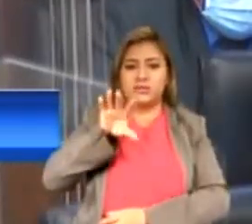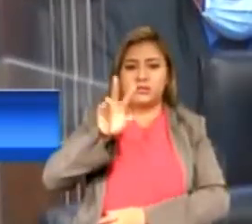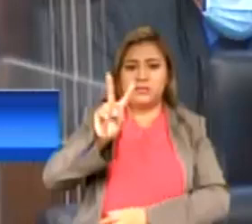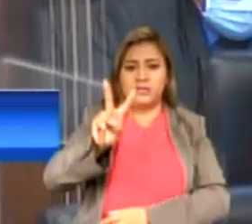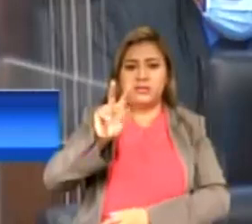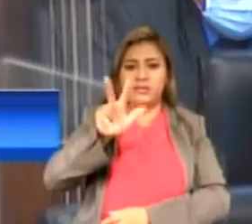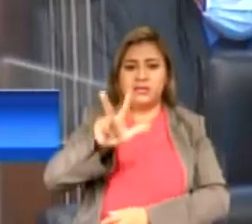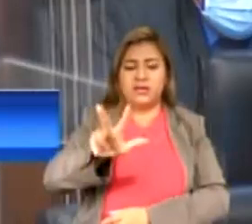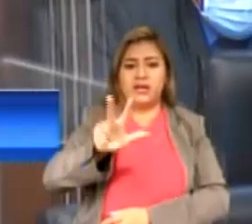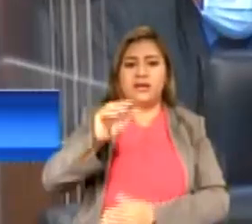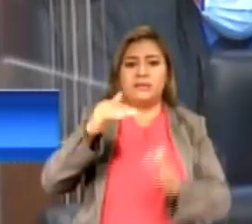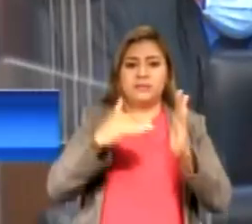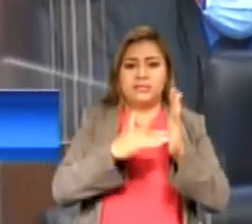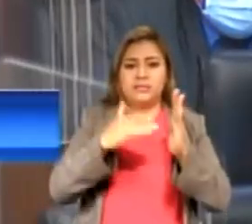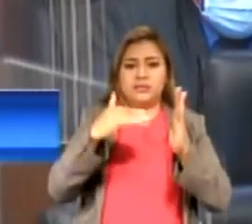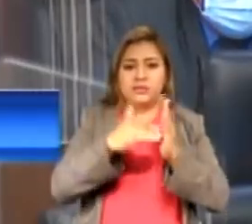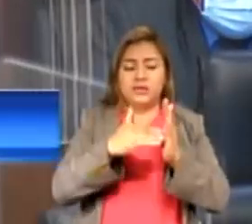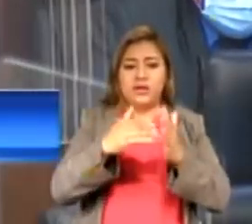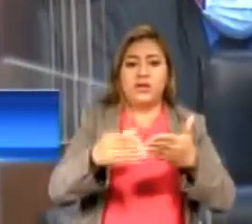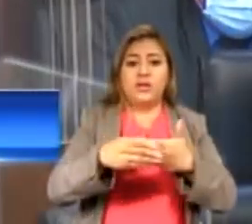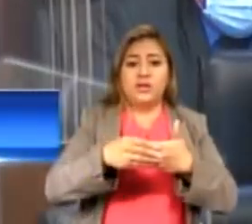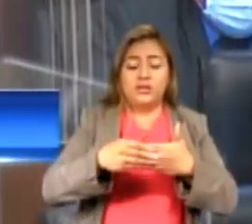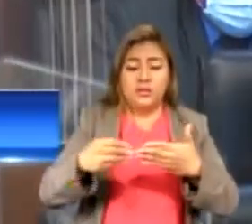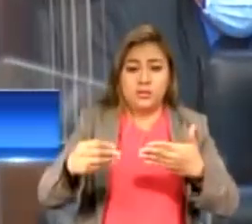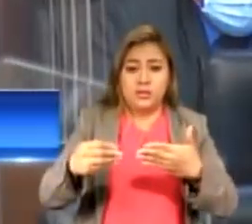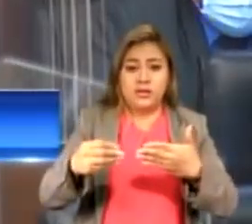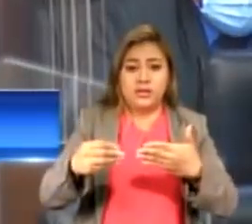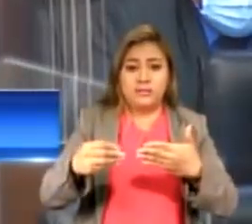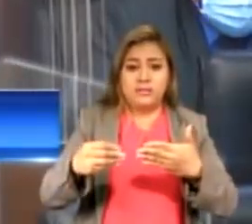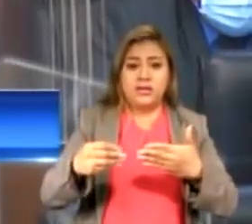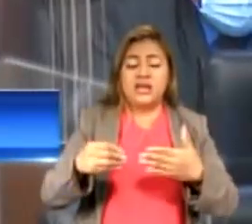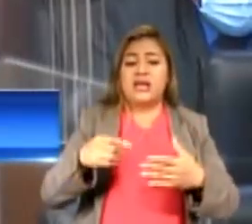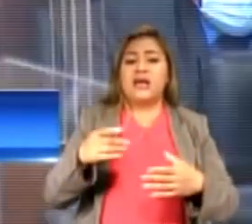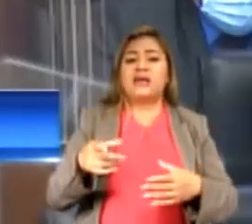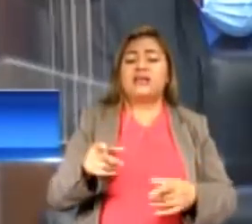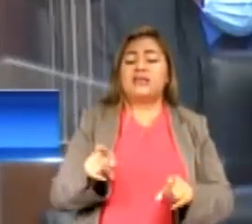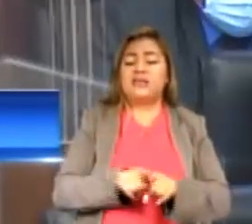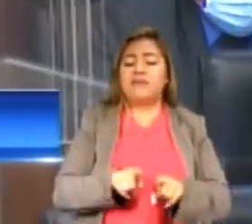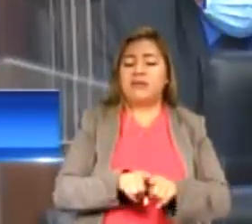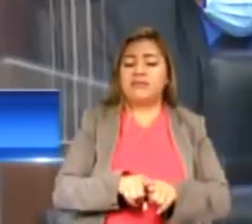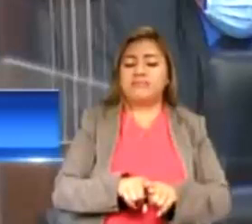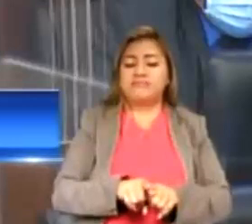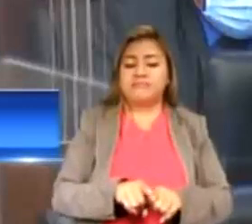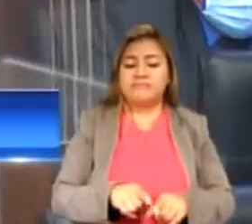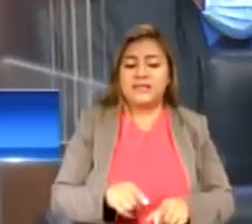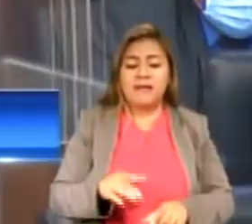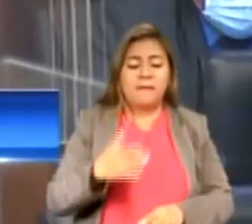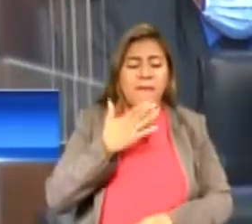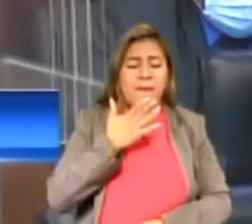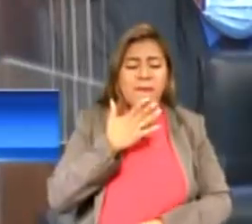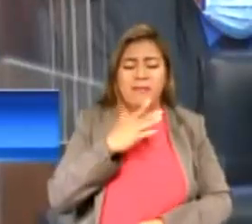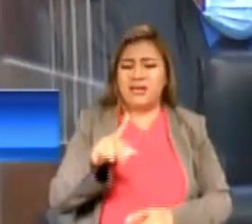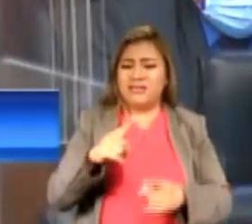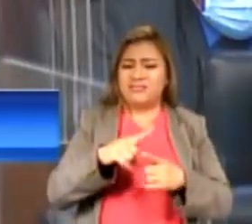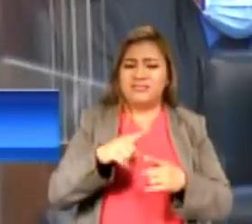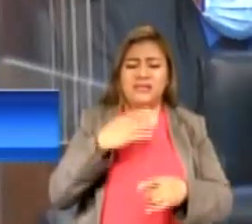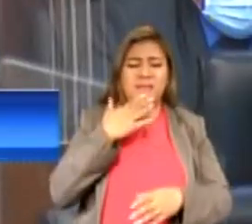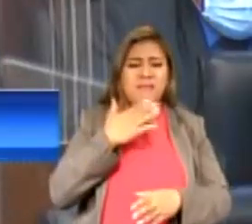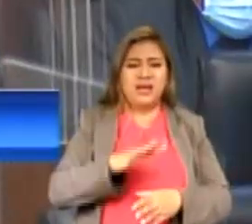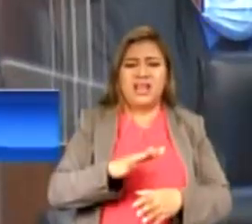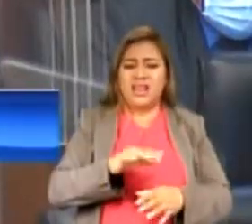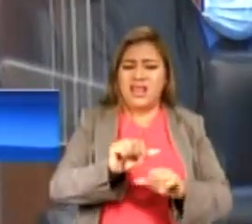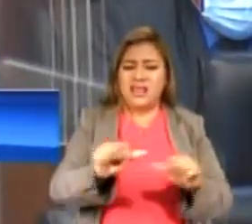223 millones de dólares. Se han realizado desfalco y mala administración en